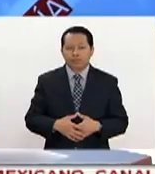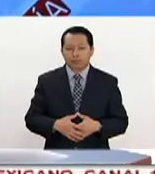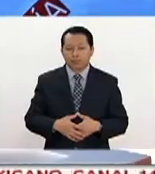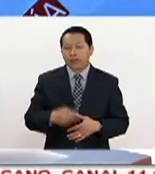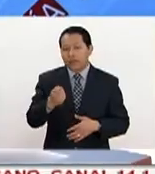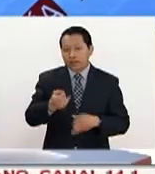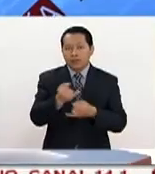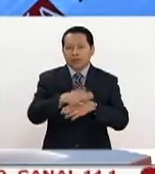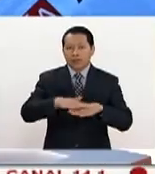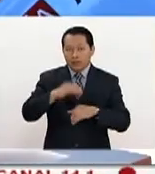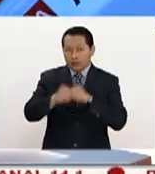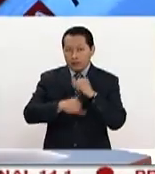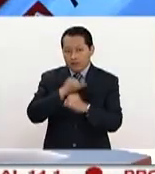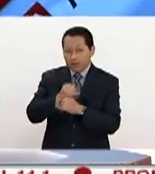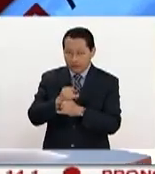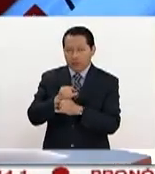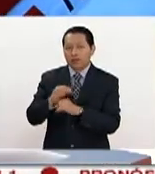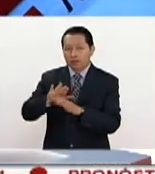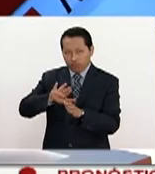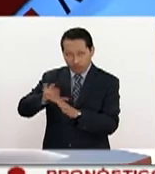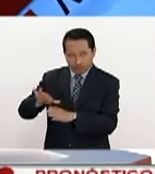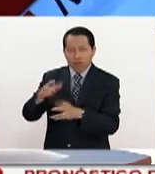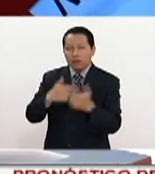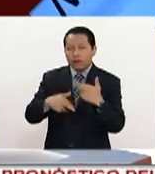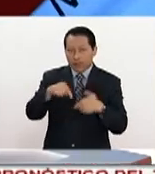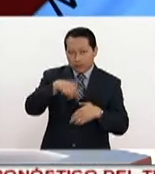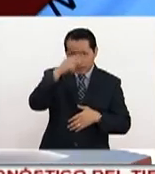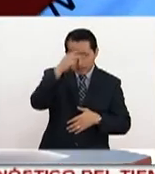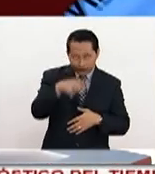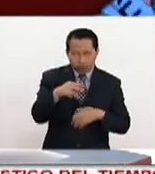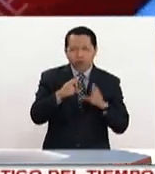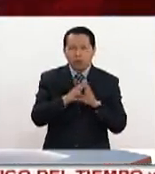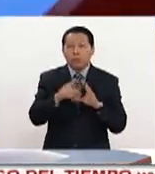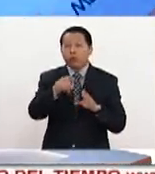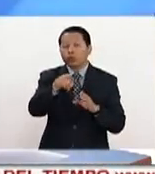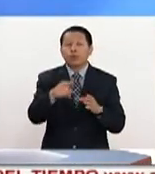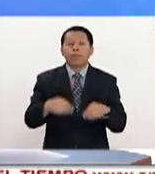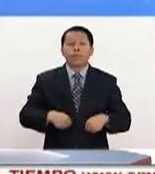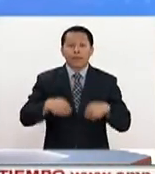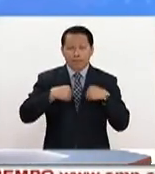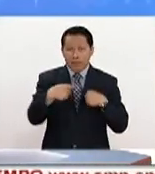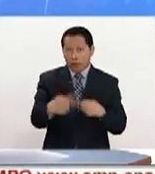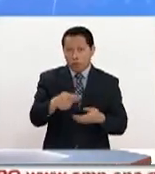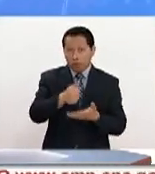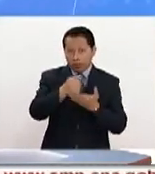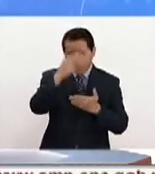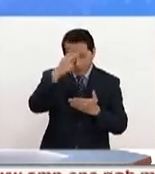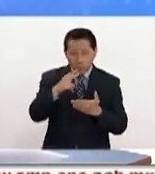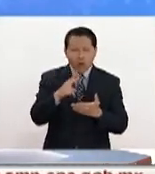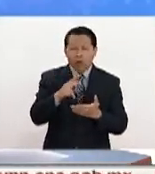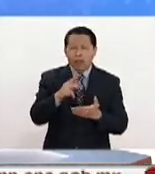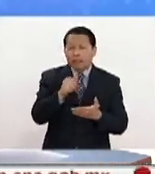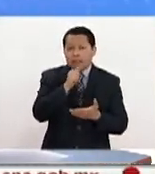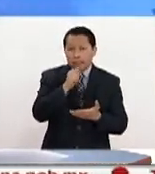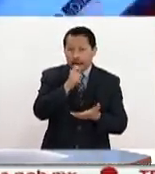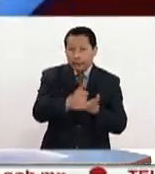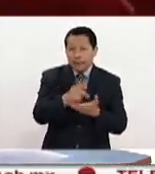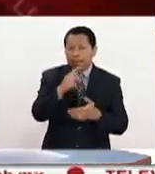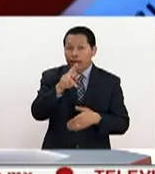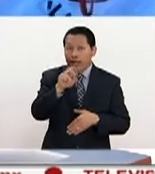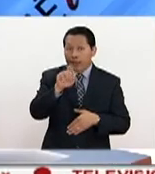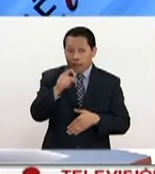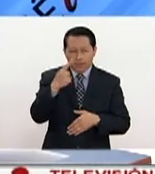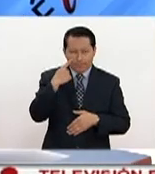Hasta aquí la información internacional. De regreso a nuestro país. Si usted vive en la Ciudad de México y aún no paga el predial, esta información le